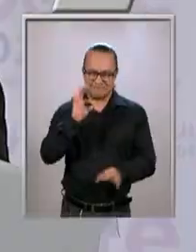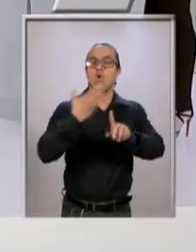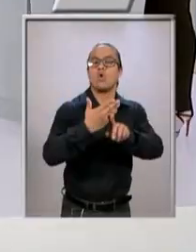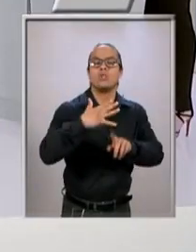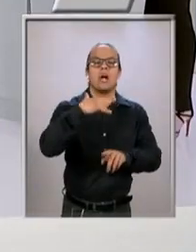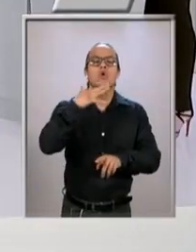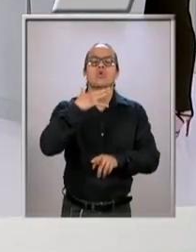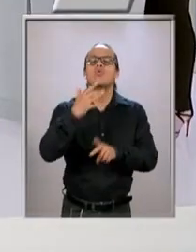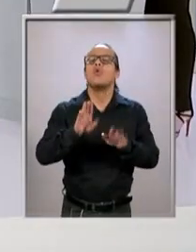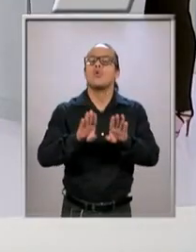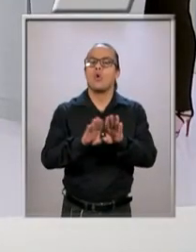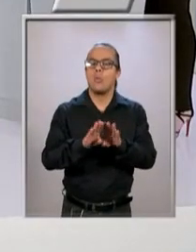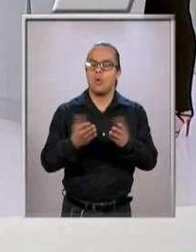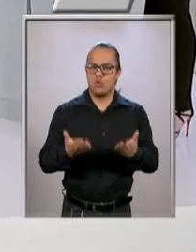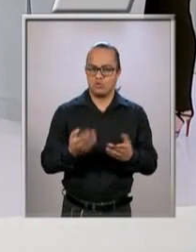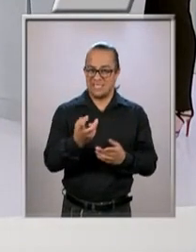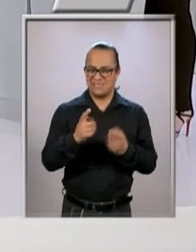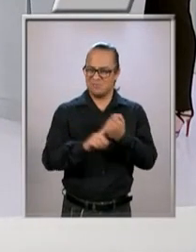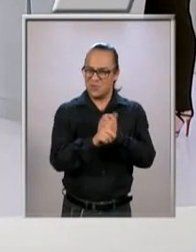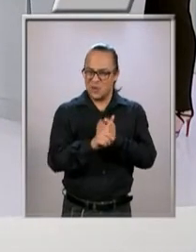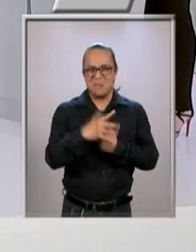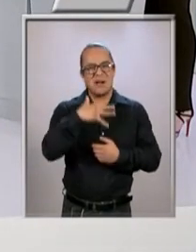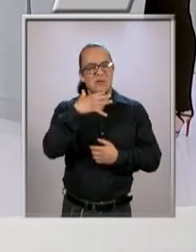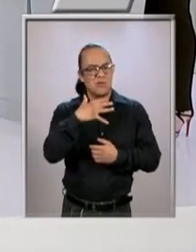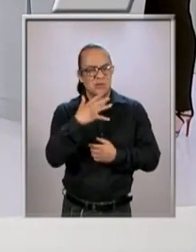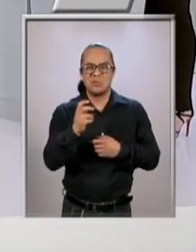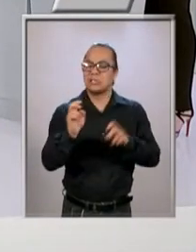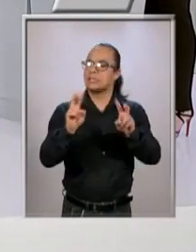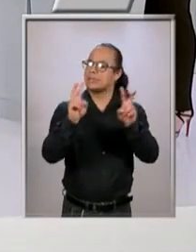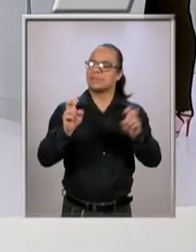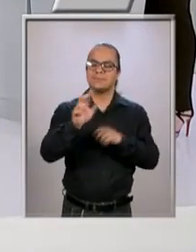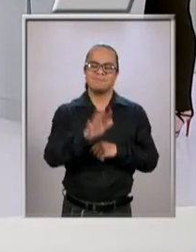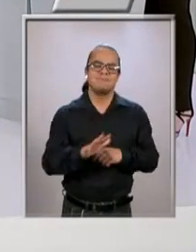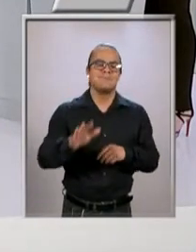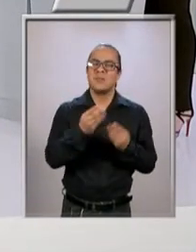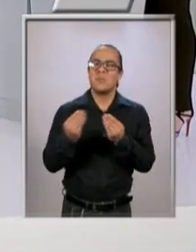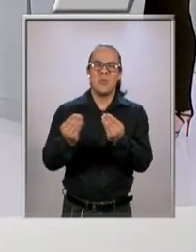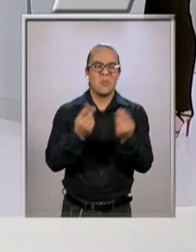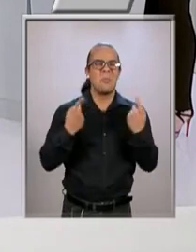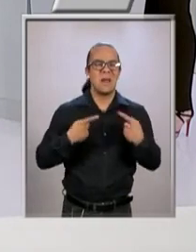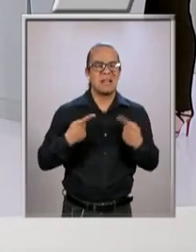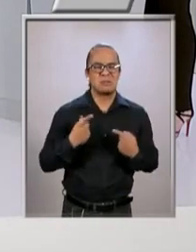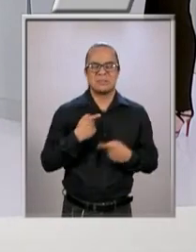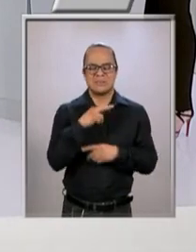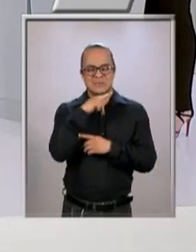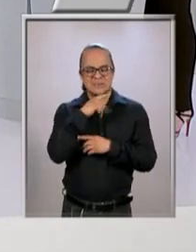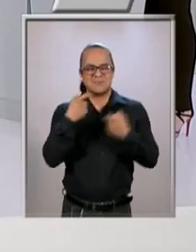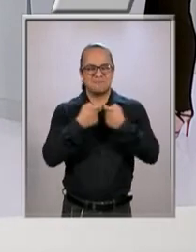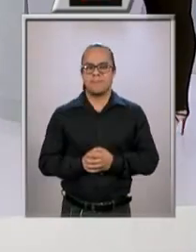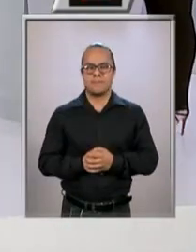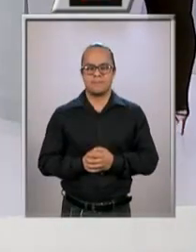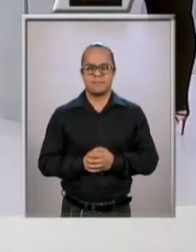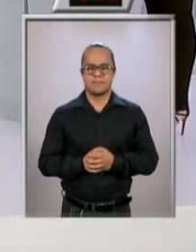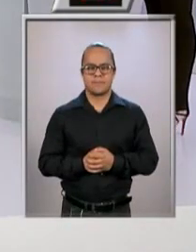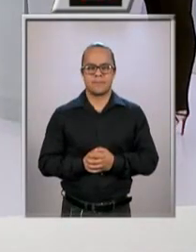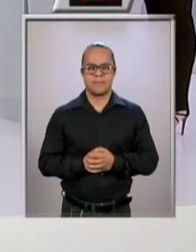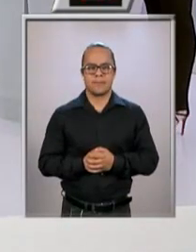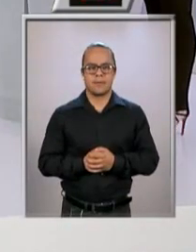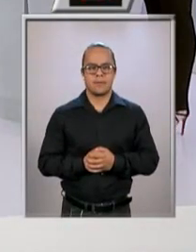empleados del ayuntamiento de Texcoco con fines partidistas cuando ella era alcaldesa y Alejandra del Moral también reviró